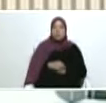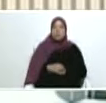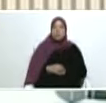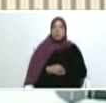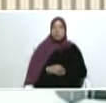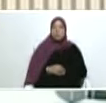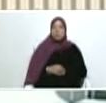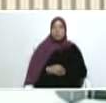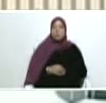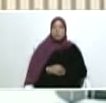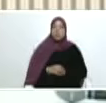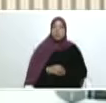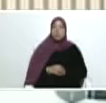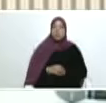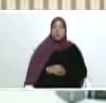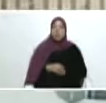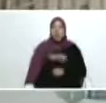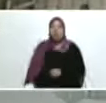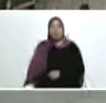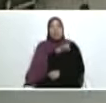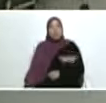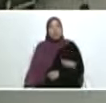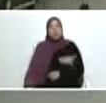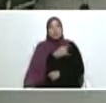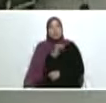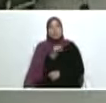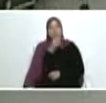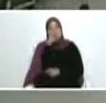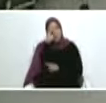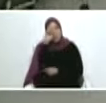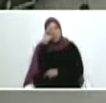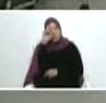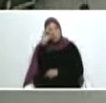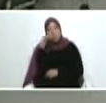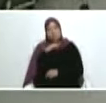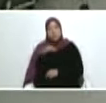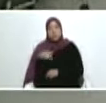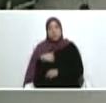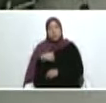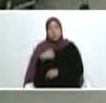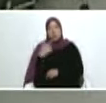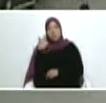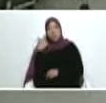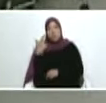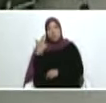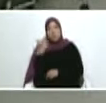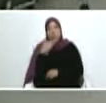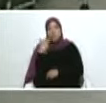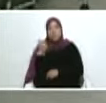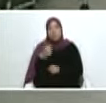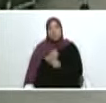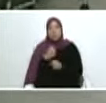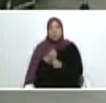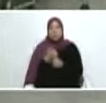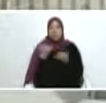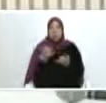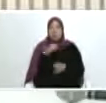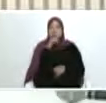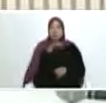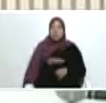heroicos, de verdad, que nos llenan de fortaleza porque hemos tenido la razón. hemos estado del lado correcto de la